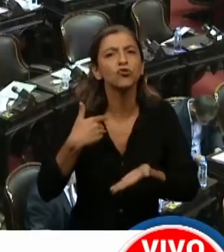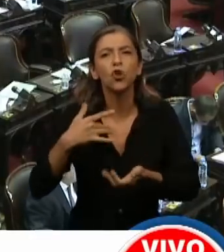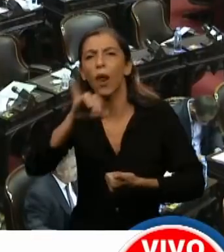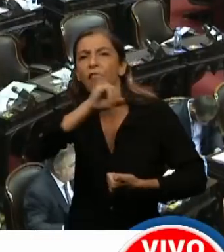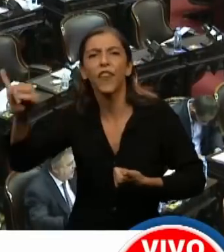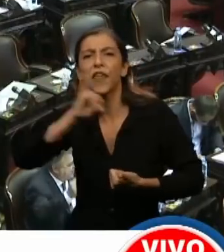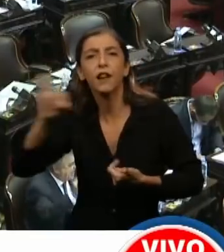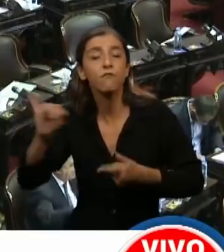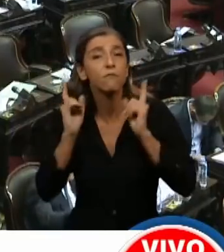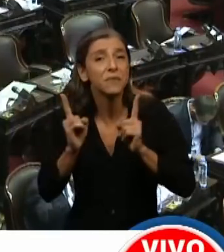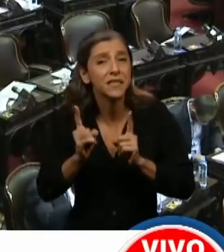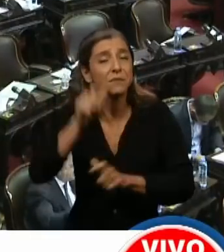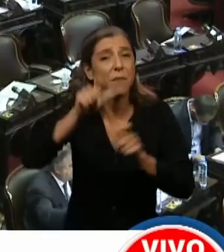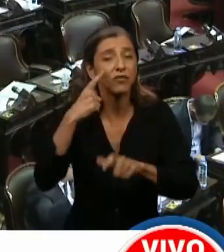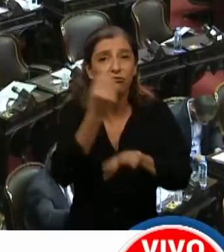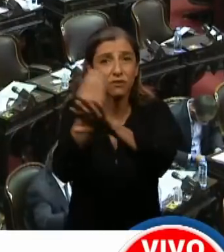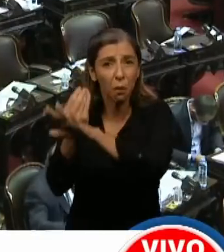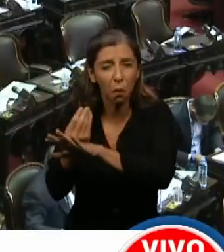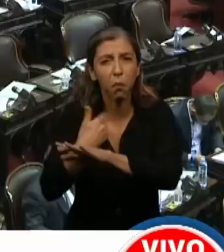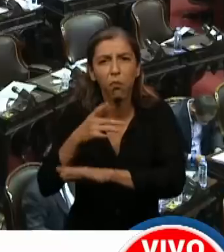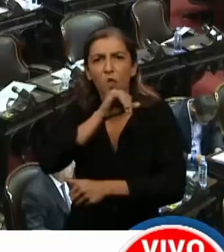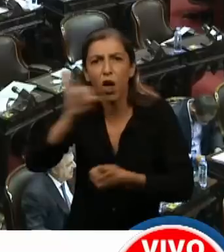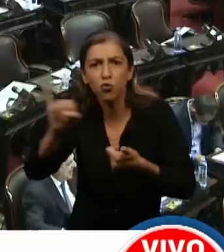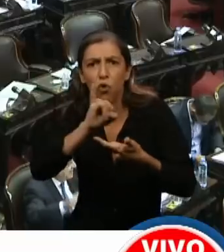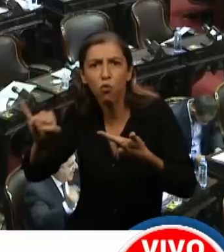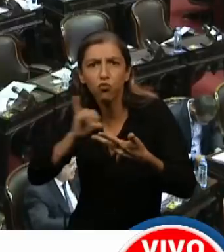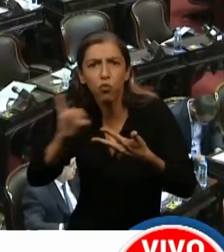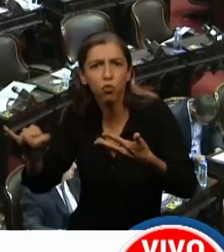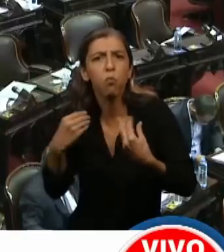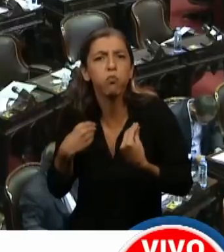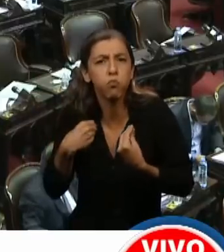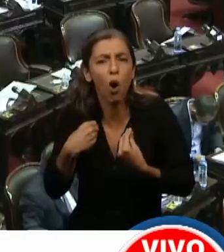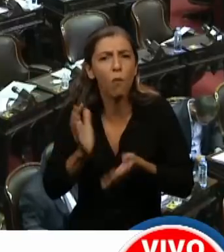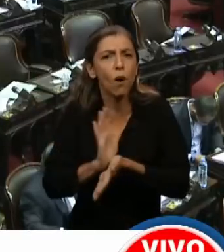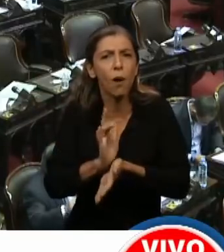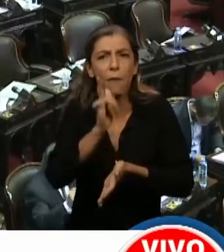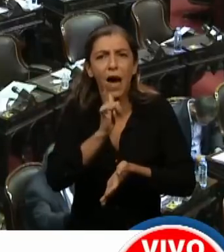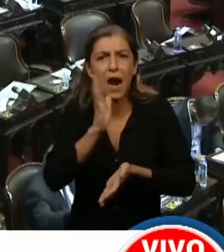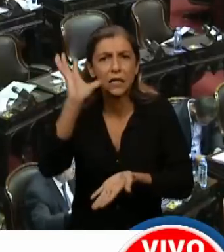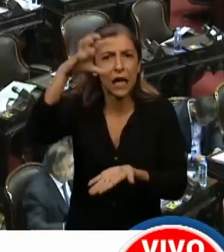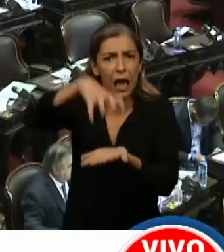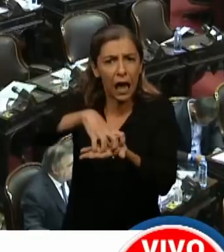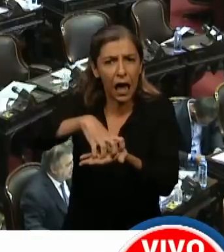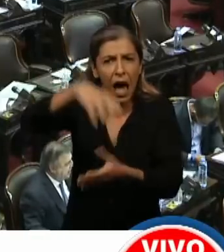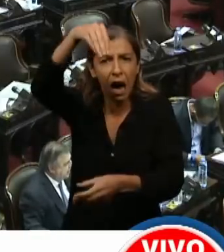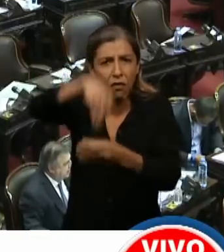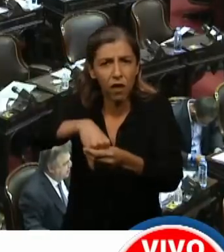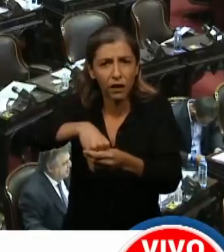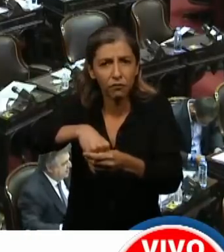los habitantes que estaban en los centros de encierros, prácticamente donde se los sometían.